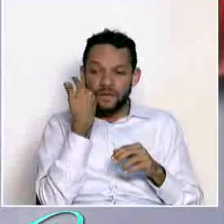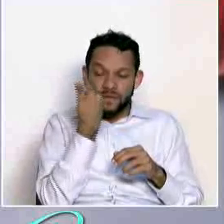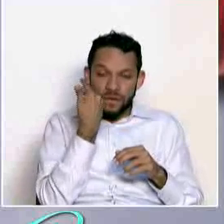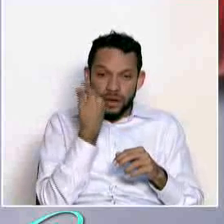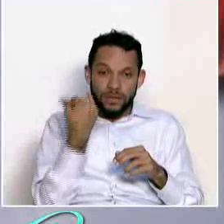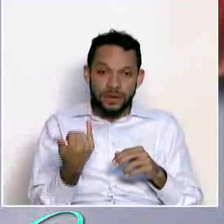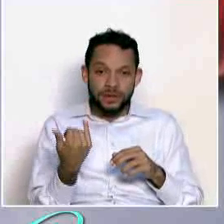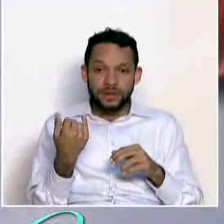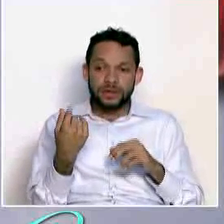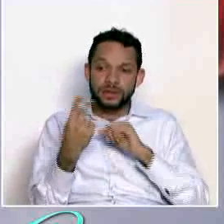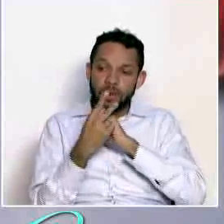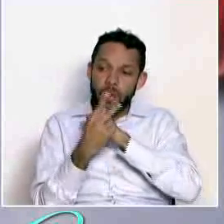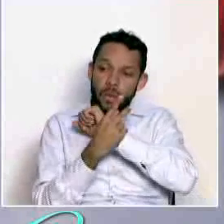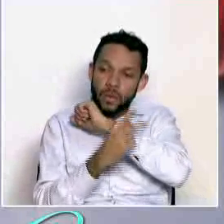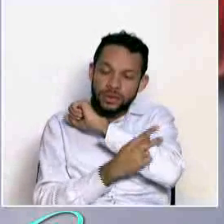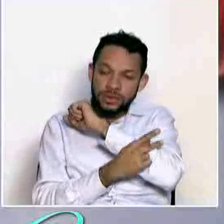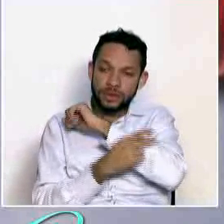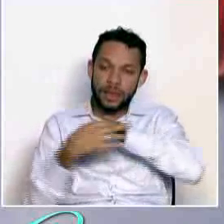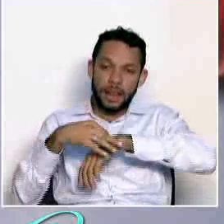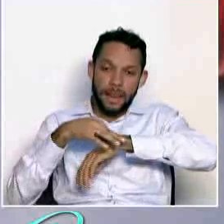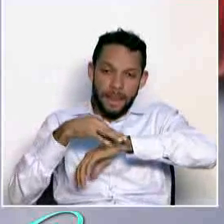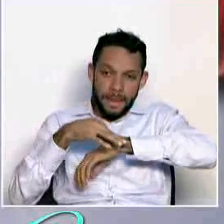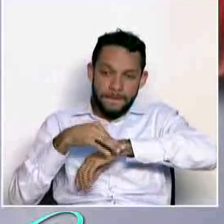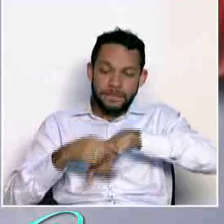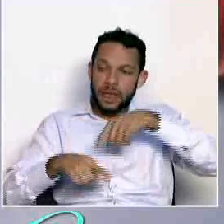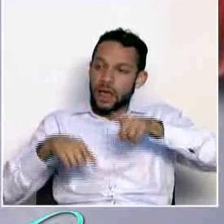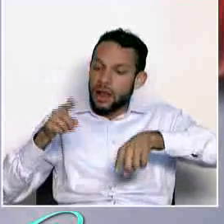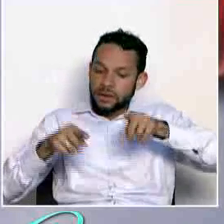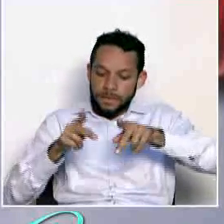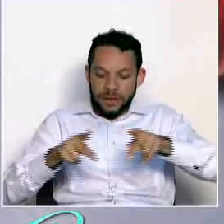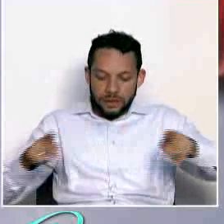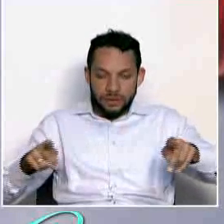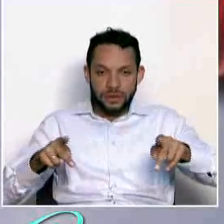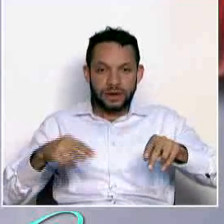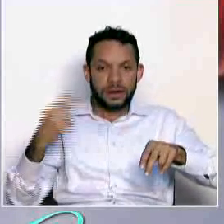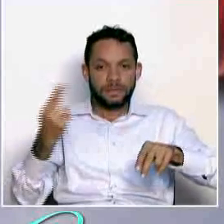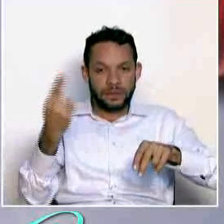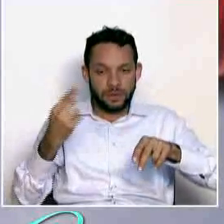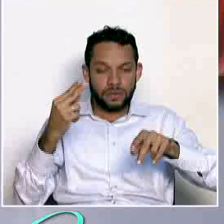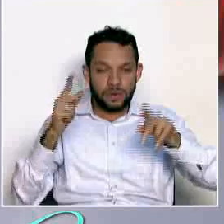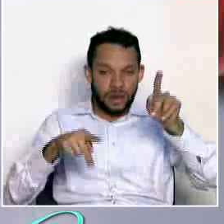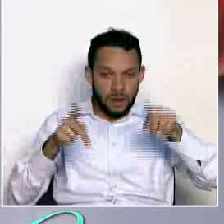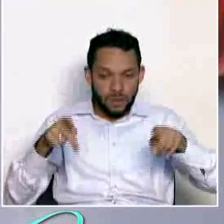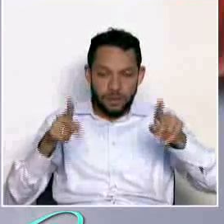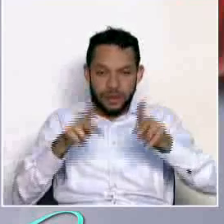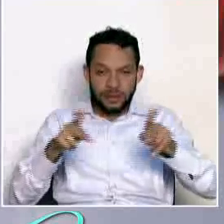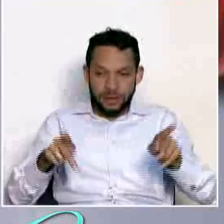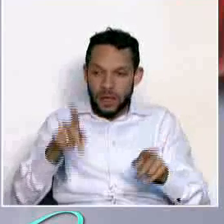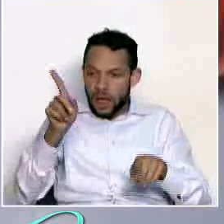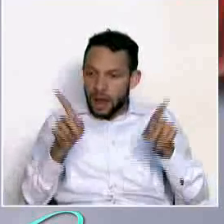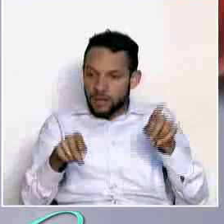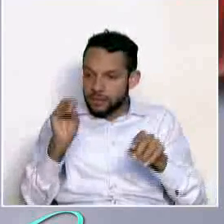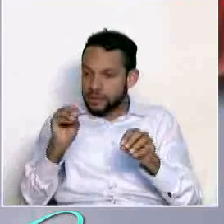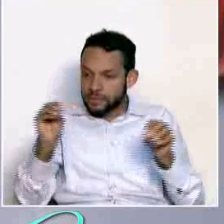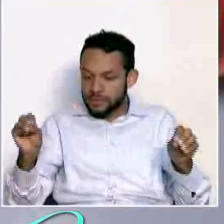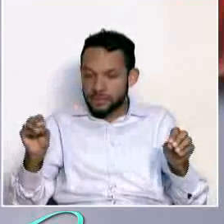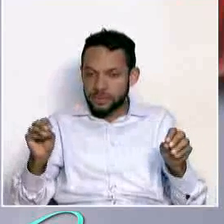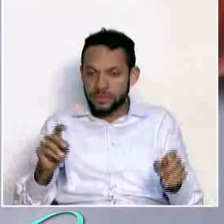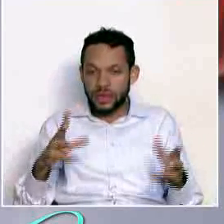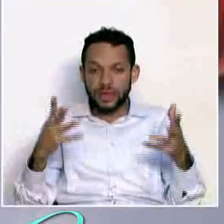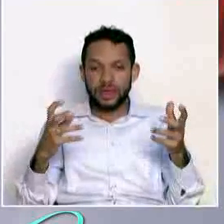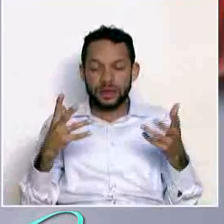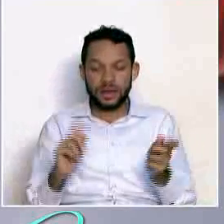carácter psicosomático. Muchas personas, vuelvo a repetir, cuando sus métodos tradicionales en búsqueda de